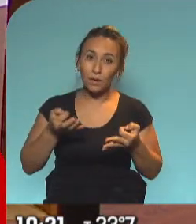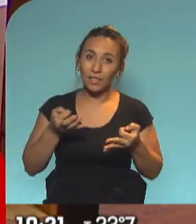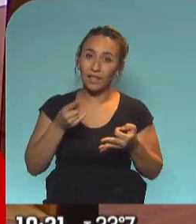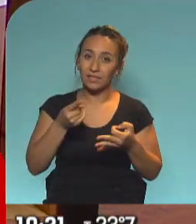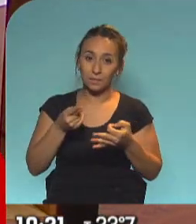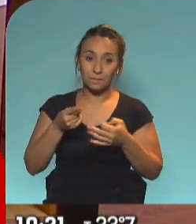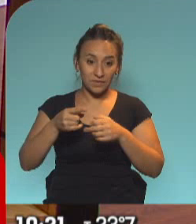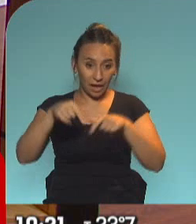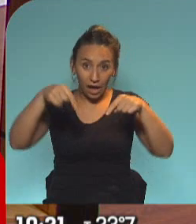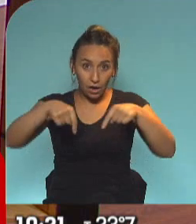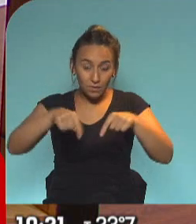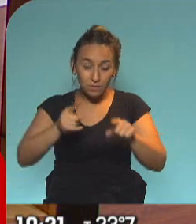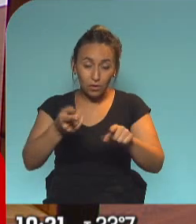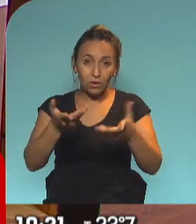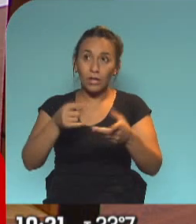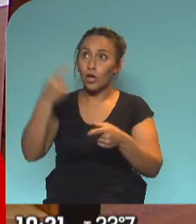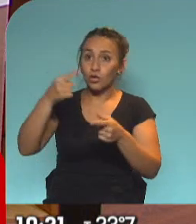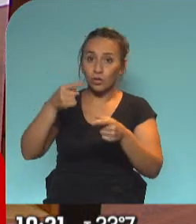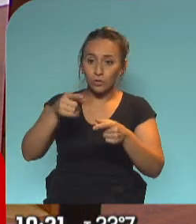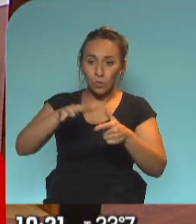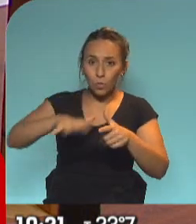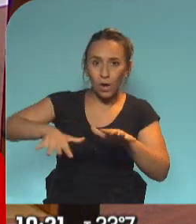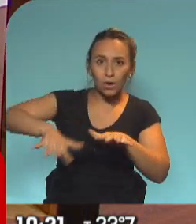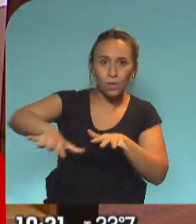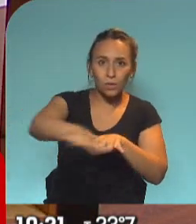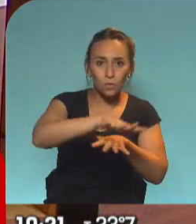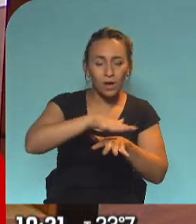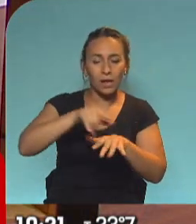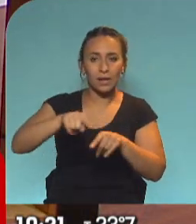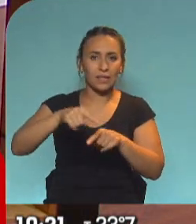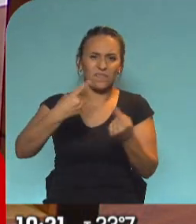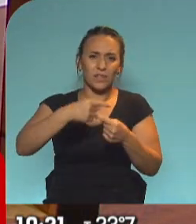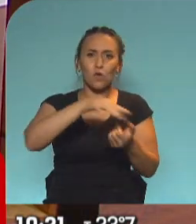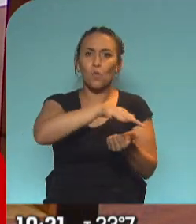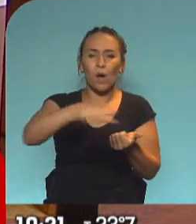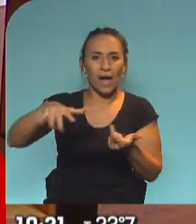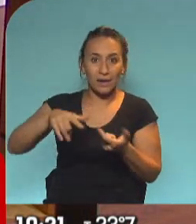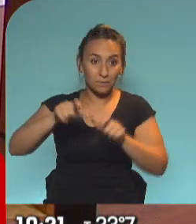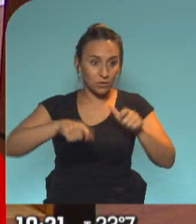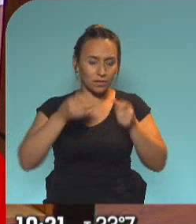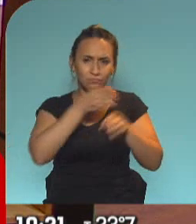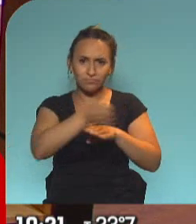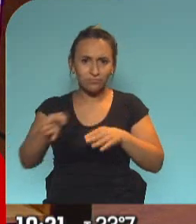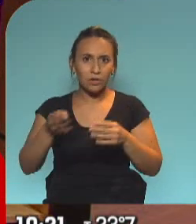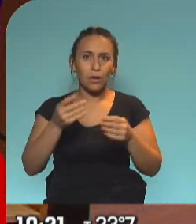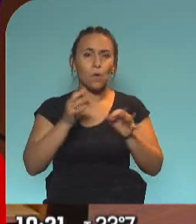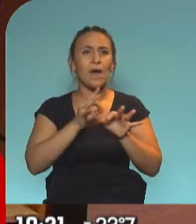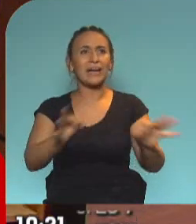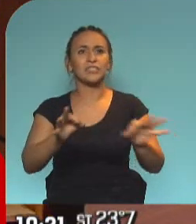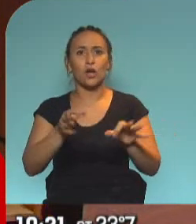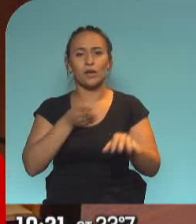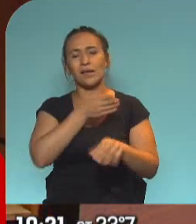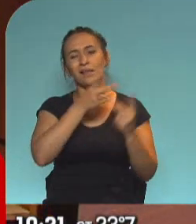está sucediendo en algunas localidades, en los lugares donde la gente se va a veranear, esos lugares van a haber